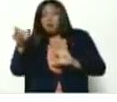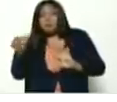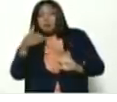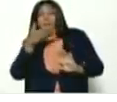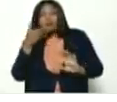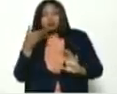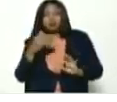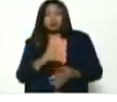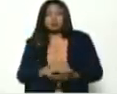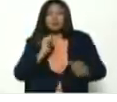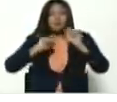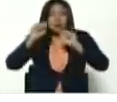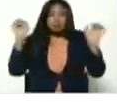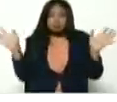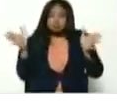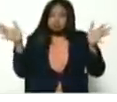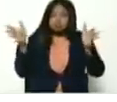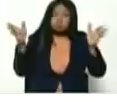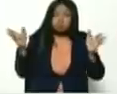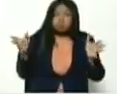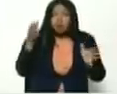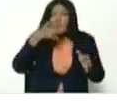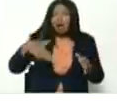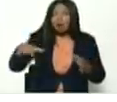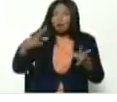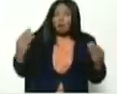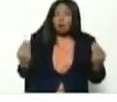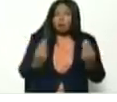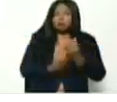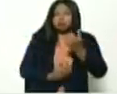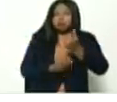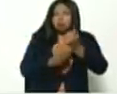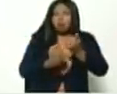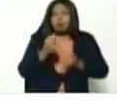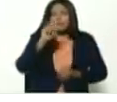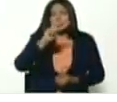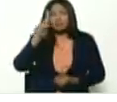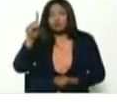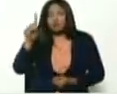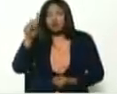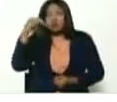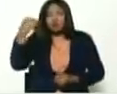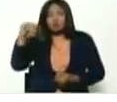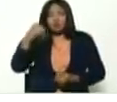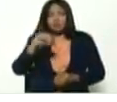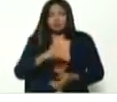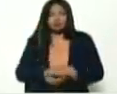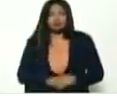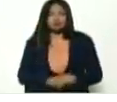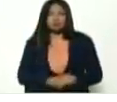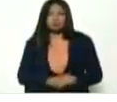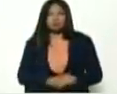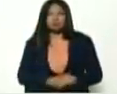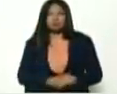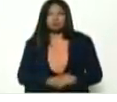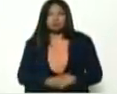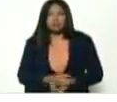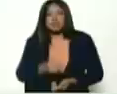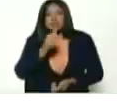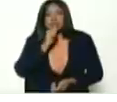y moviliza el pueblo a su favor el 21 de noviembre que gane quien